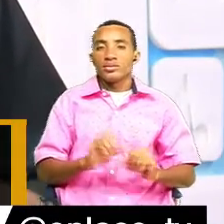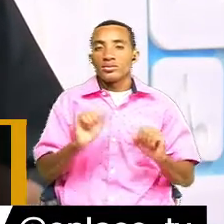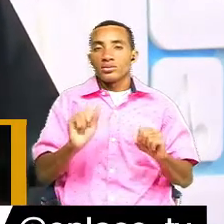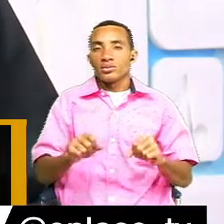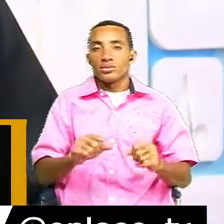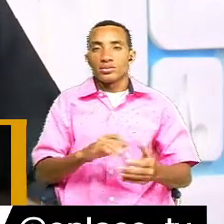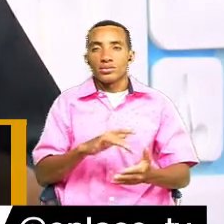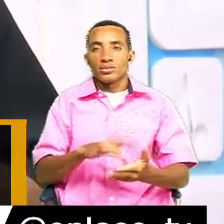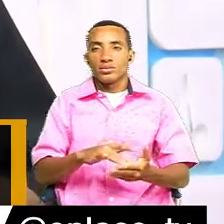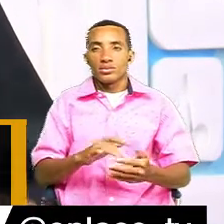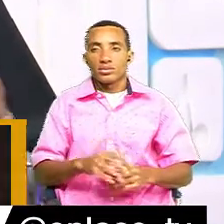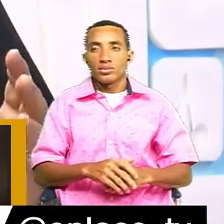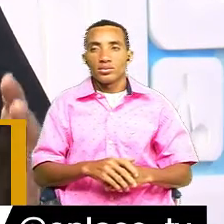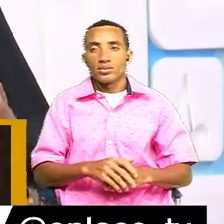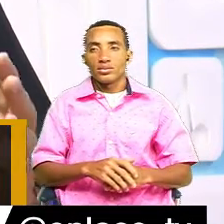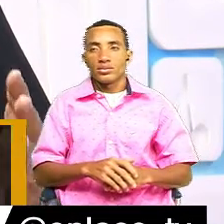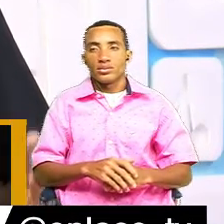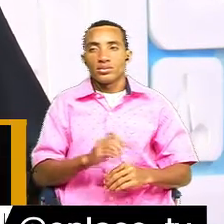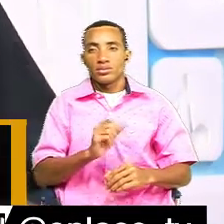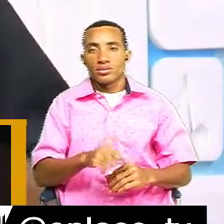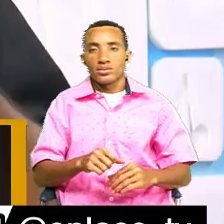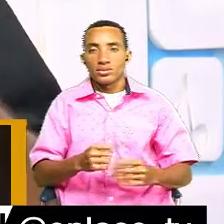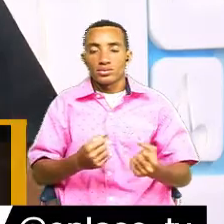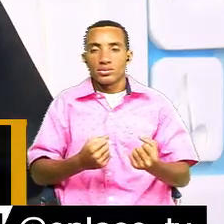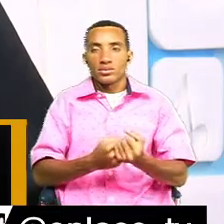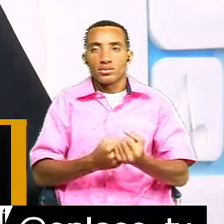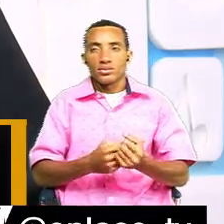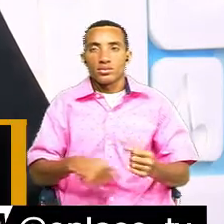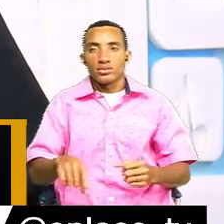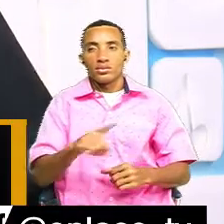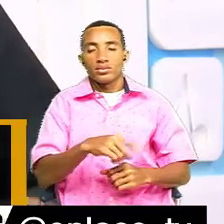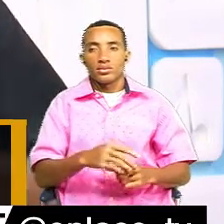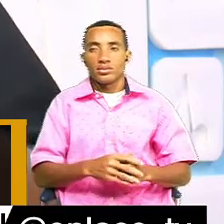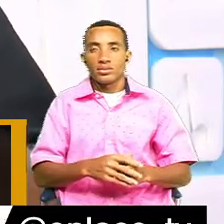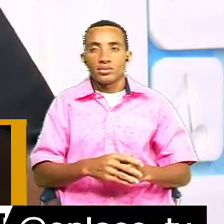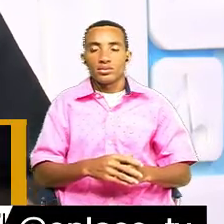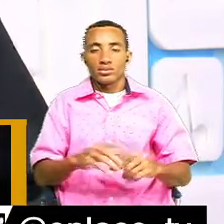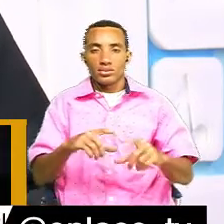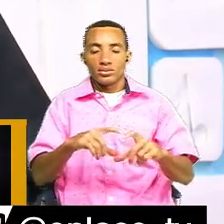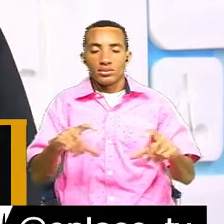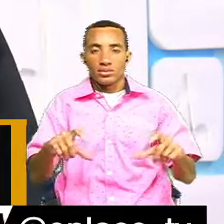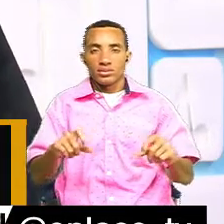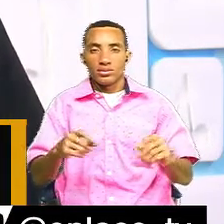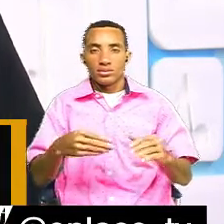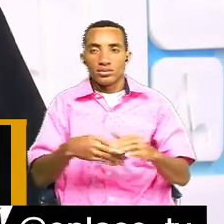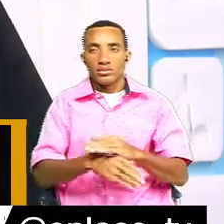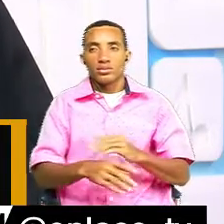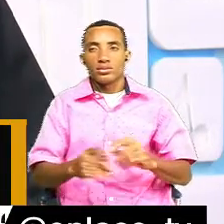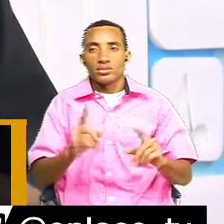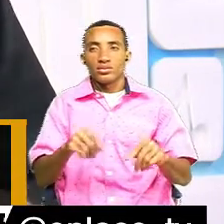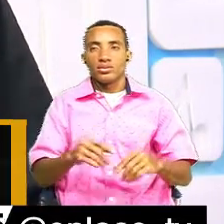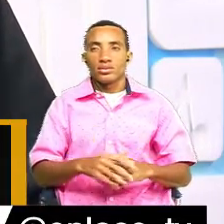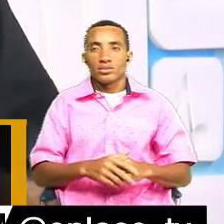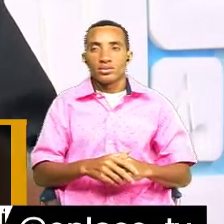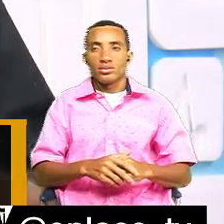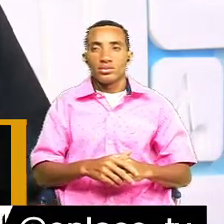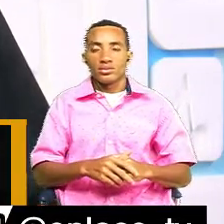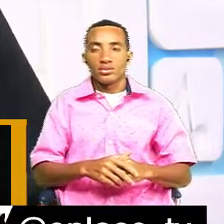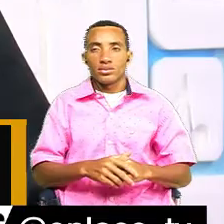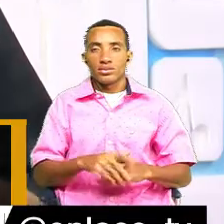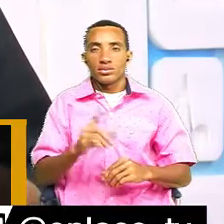parroquia María Auxiliadora. Y les pedimos, por supuesto, el apoyo en la compra de boletas y en la donación de regalos para este bingo.